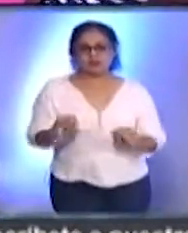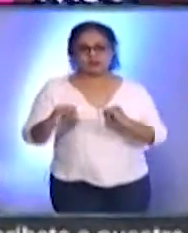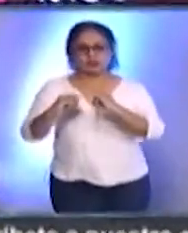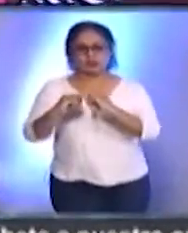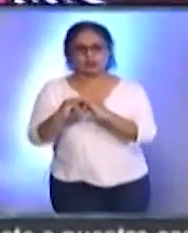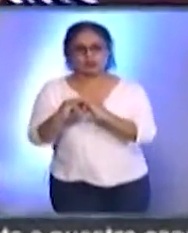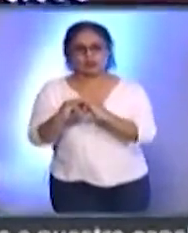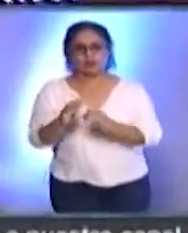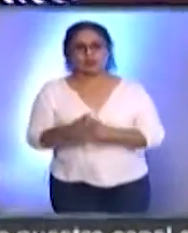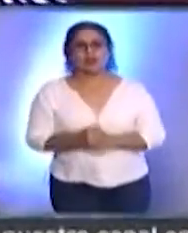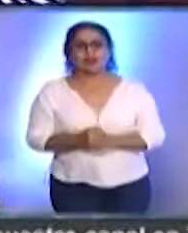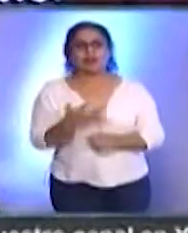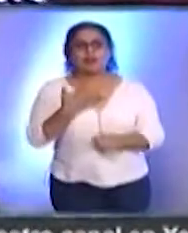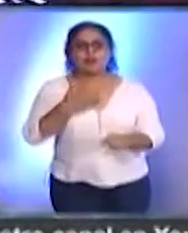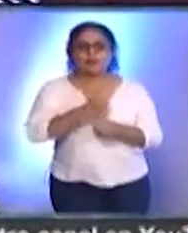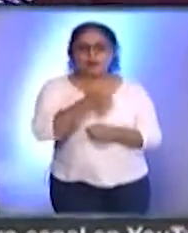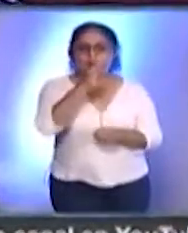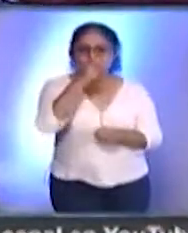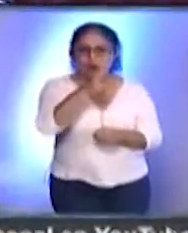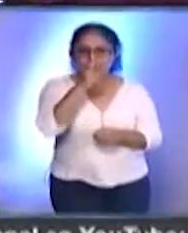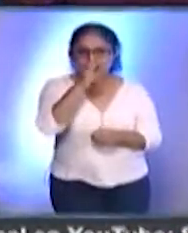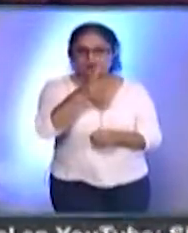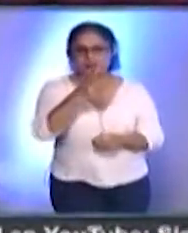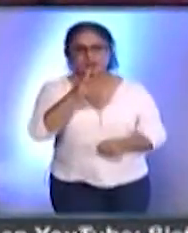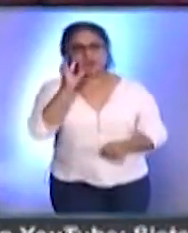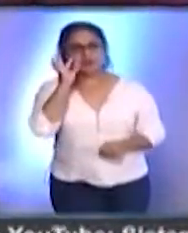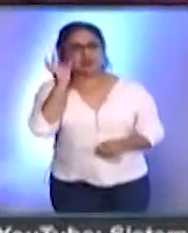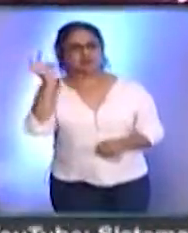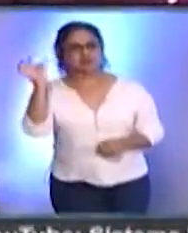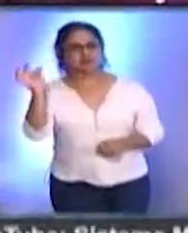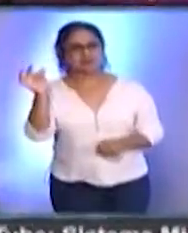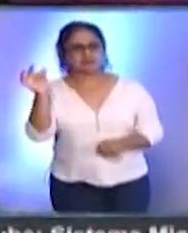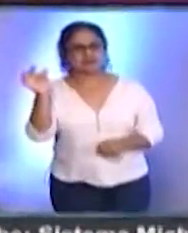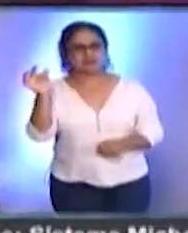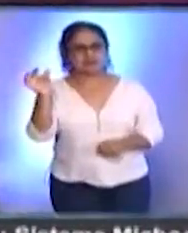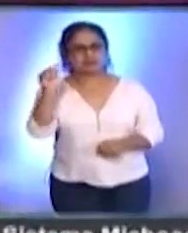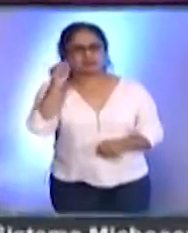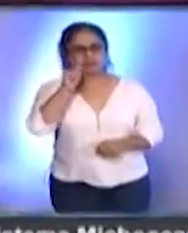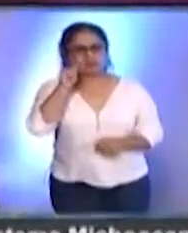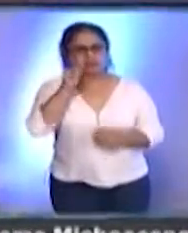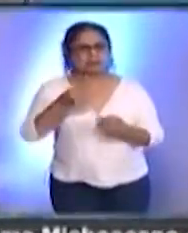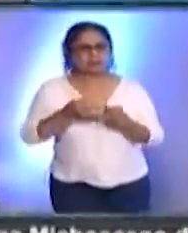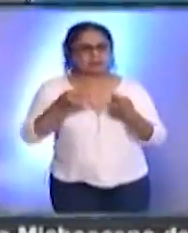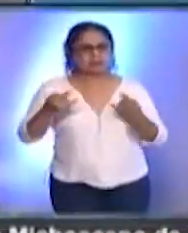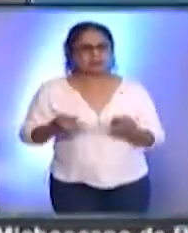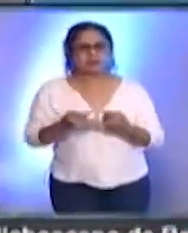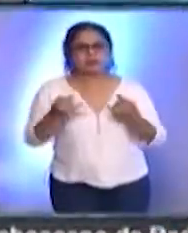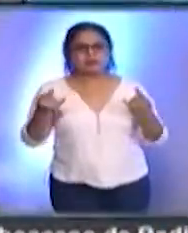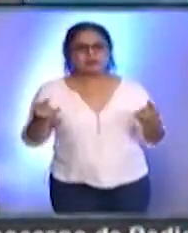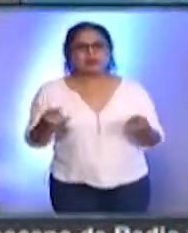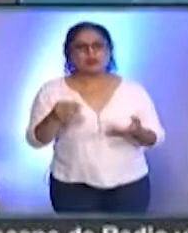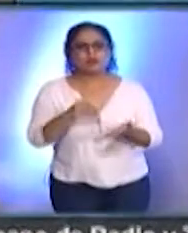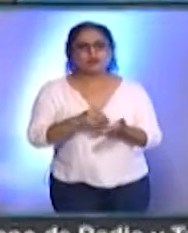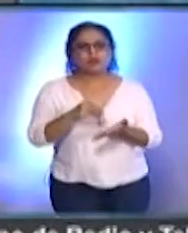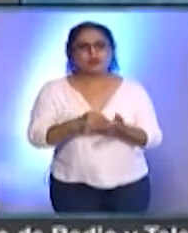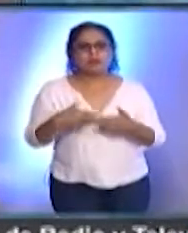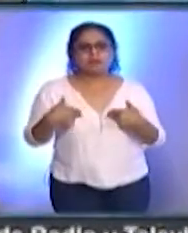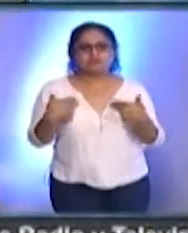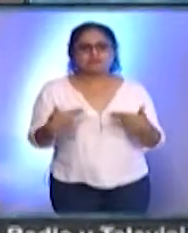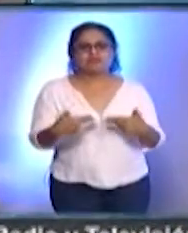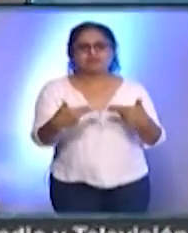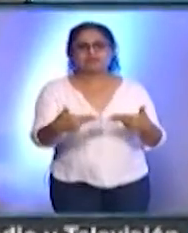una violencia incluso machista de prácticas que se siguen reproduciendo, en